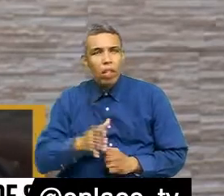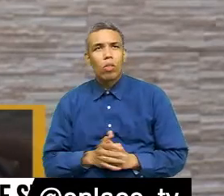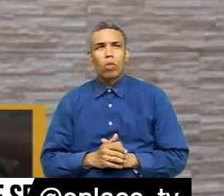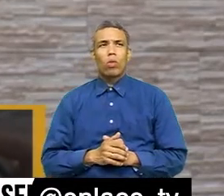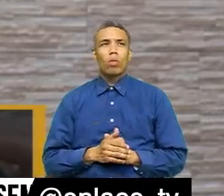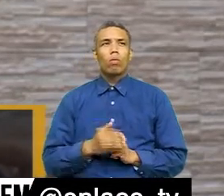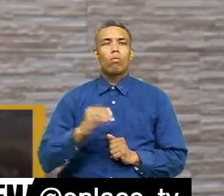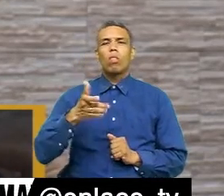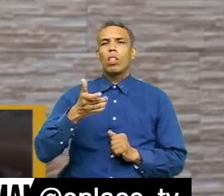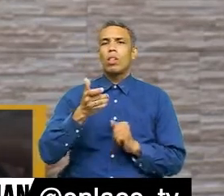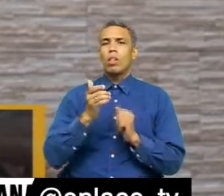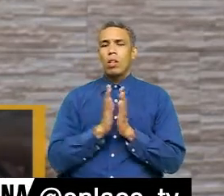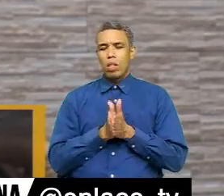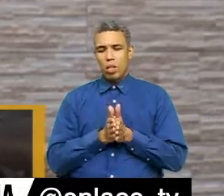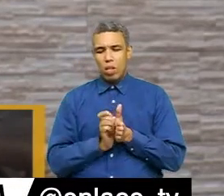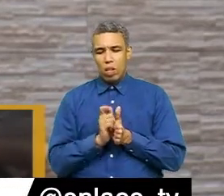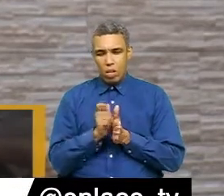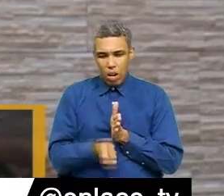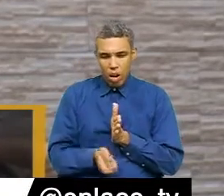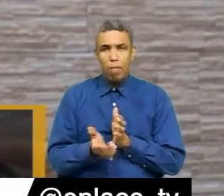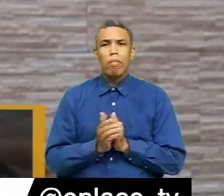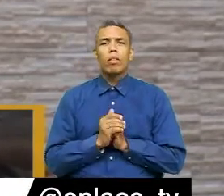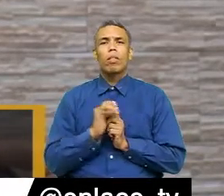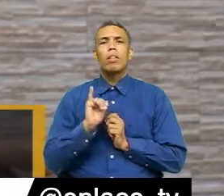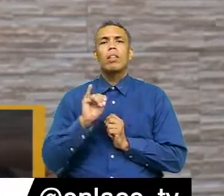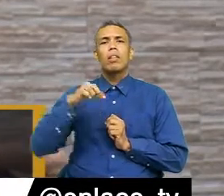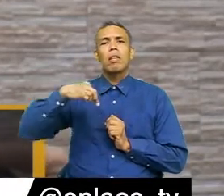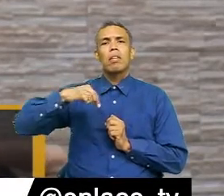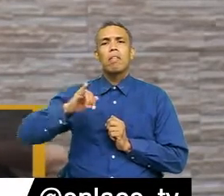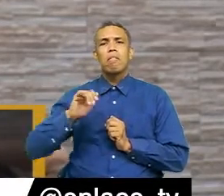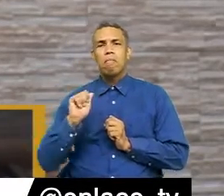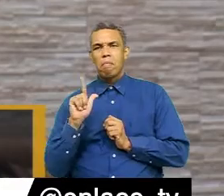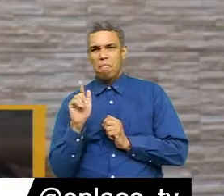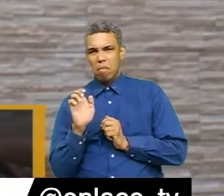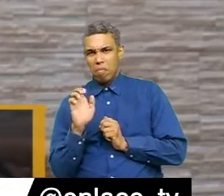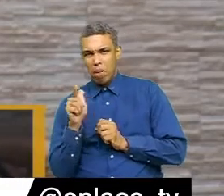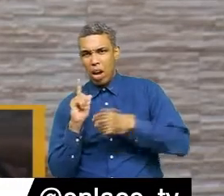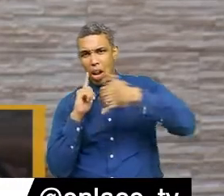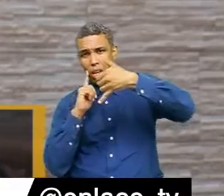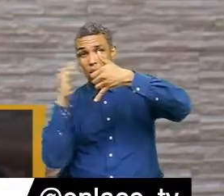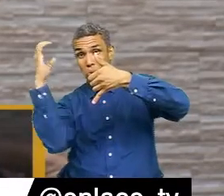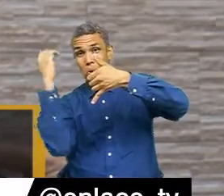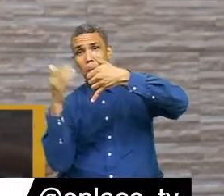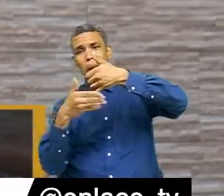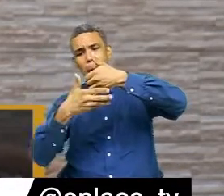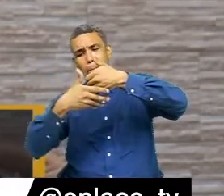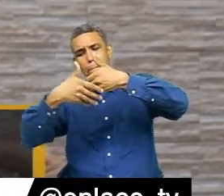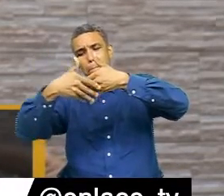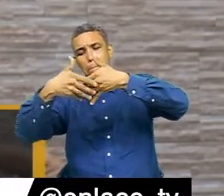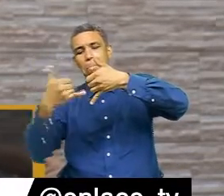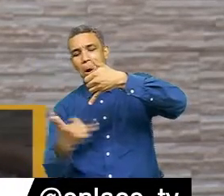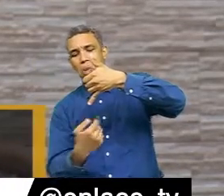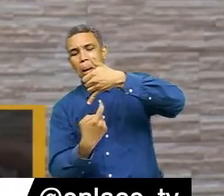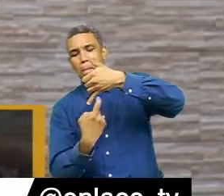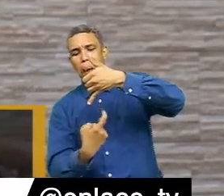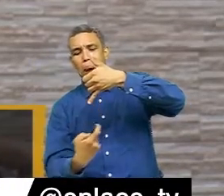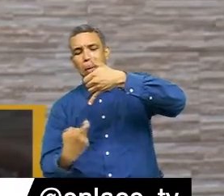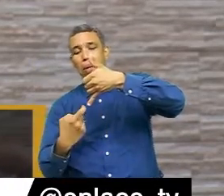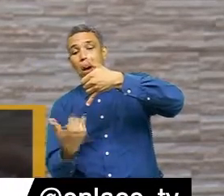Ipiales, en Rivera Huila, donde las FARC masacraron a todo el consejo del municipio, y ahora en Barranca Bermeja. Vamos para